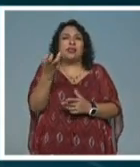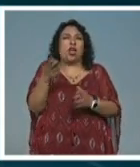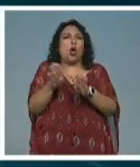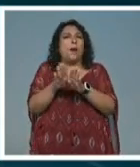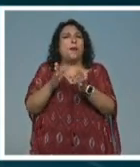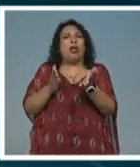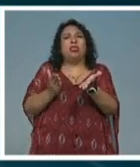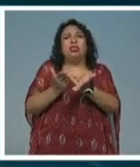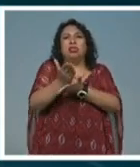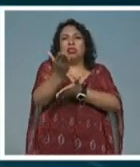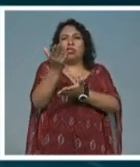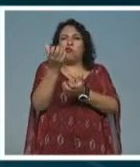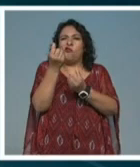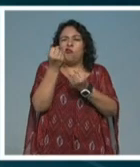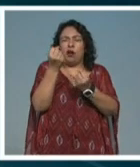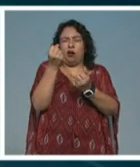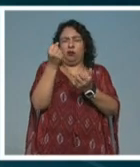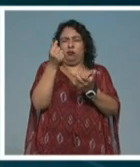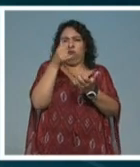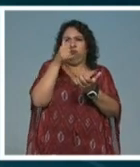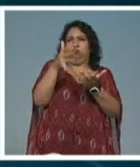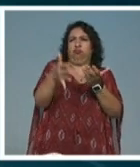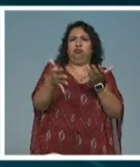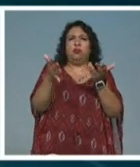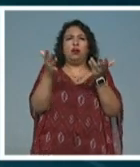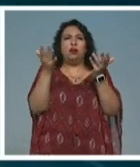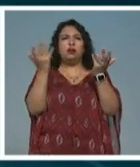transgresión violenta, agresiva,